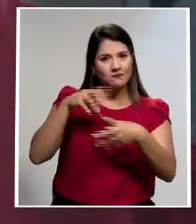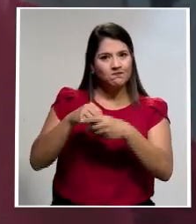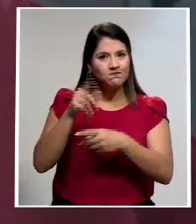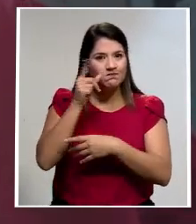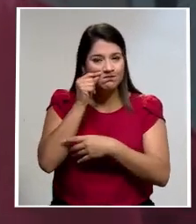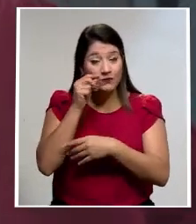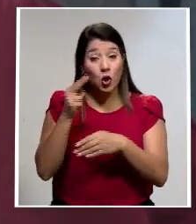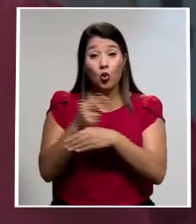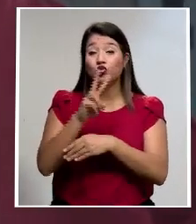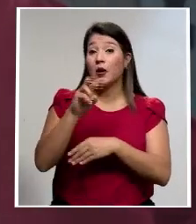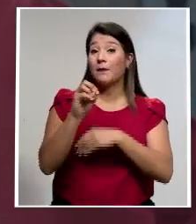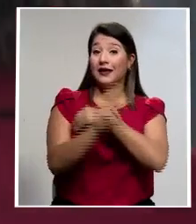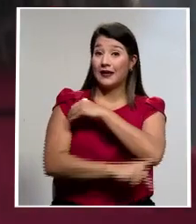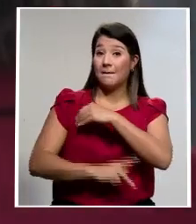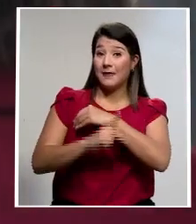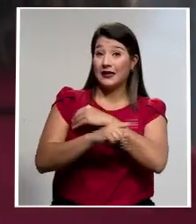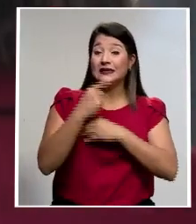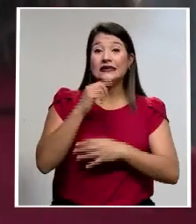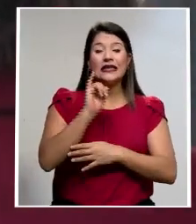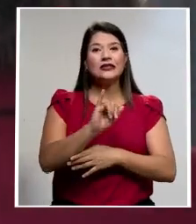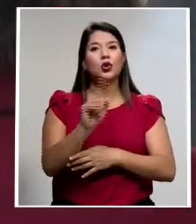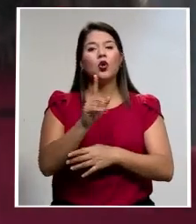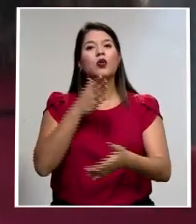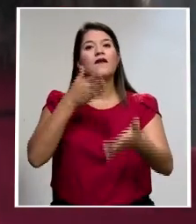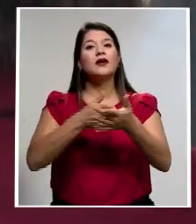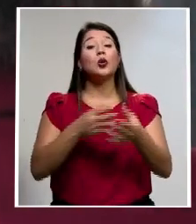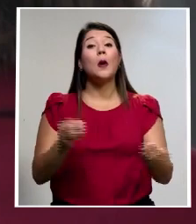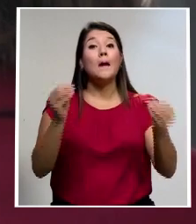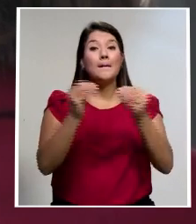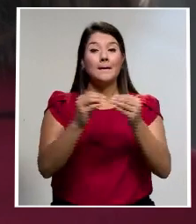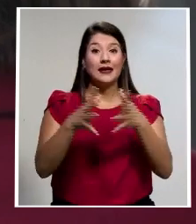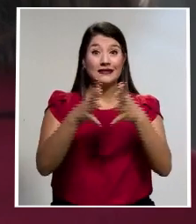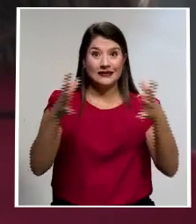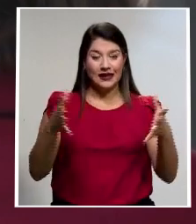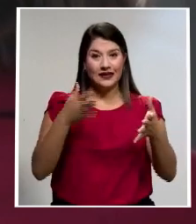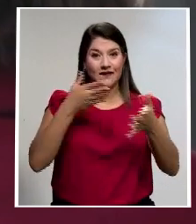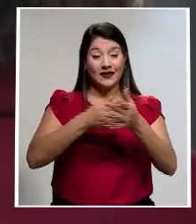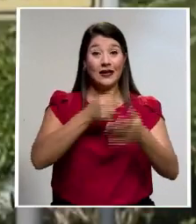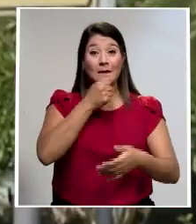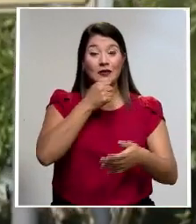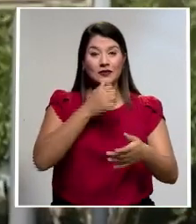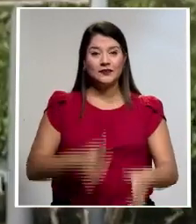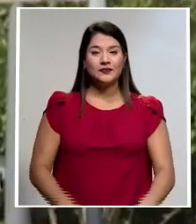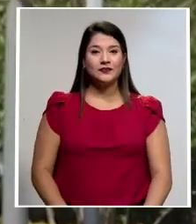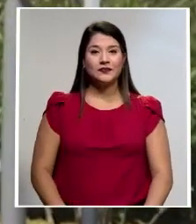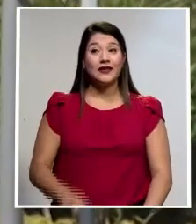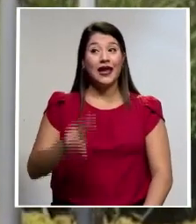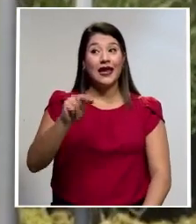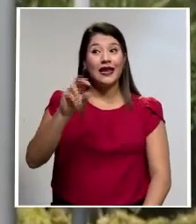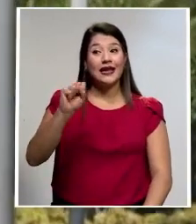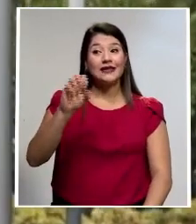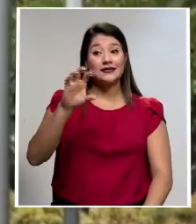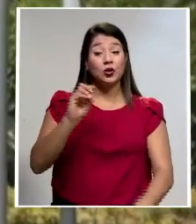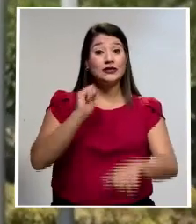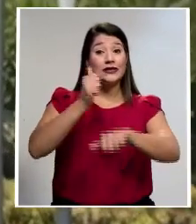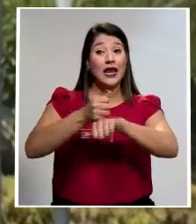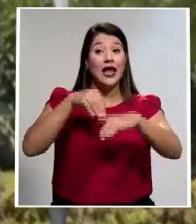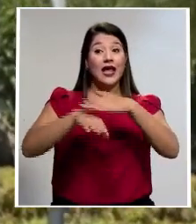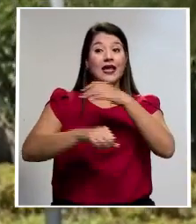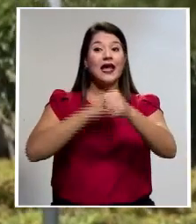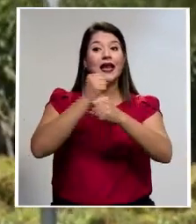países, y catalogó el hecho como un ataque mayor contra el periodismo crítico. NSO, creado en